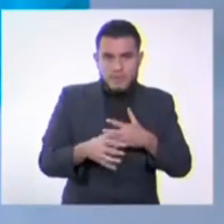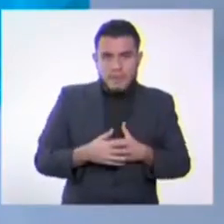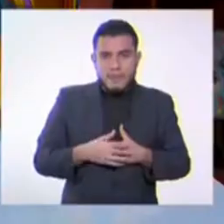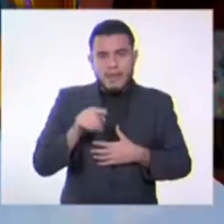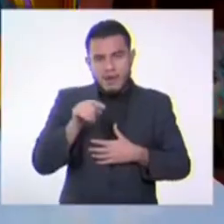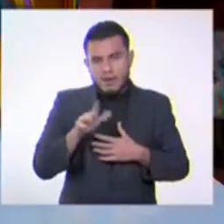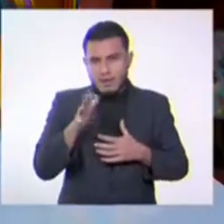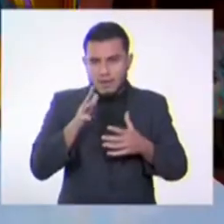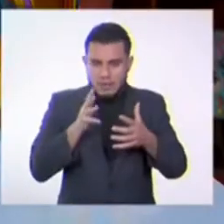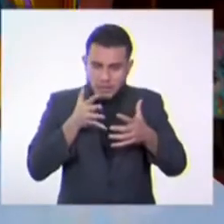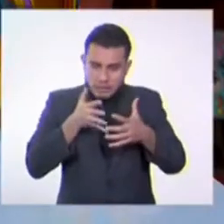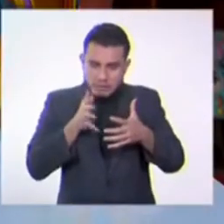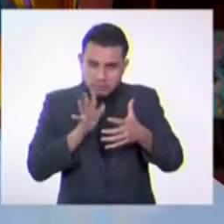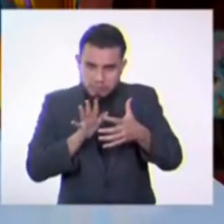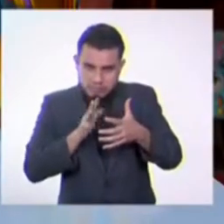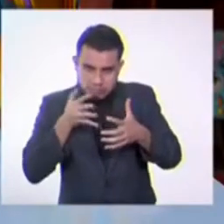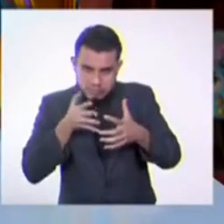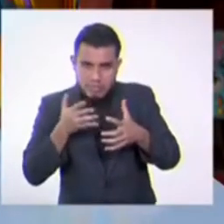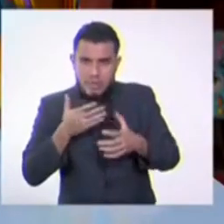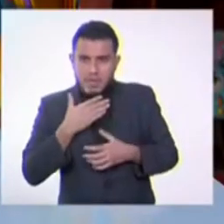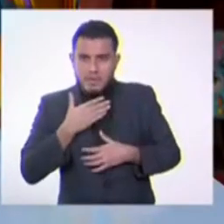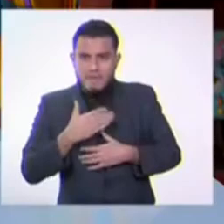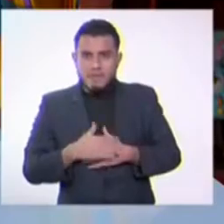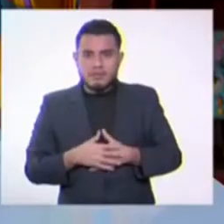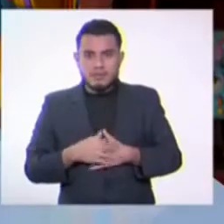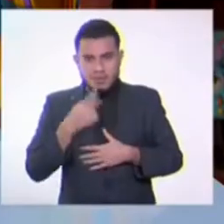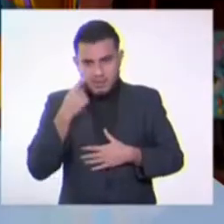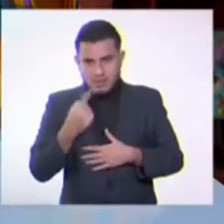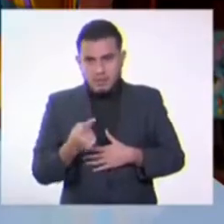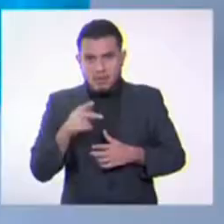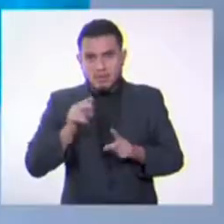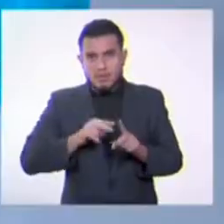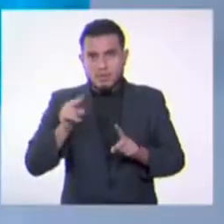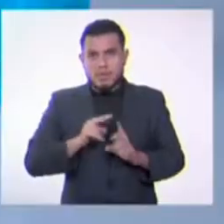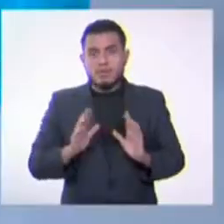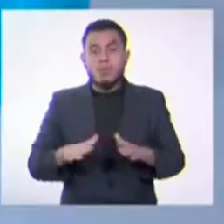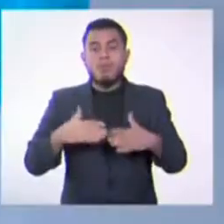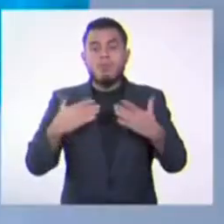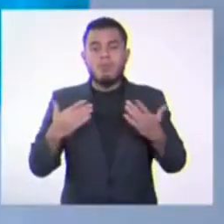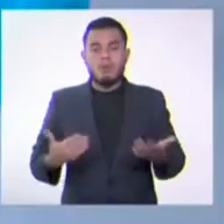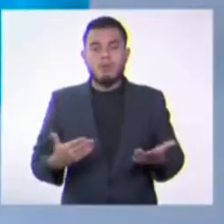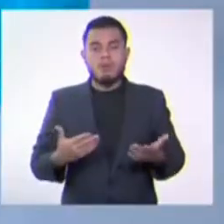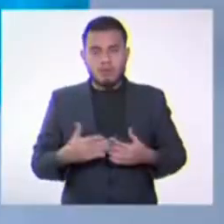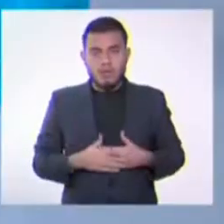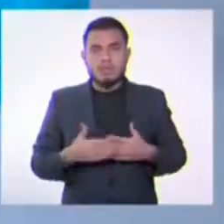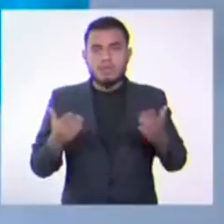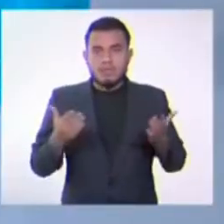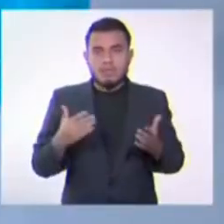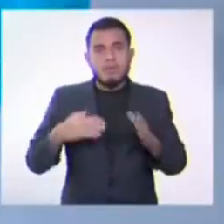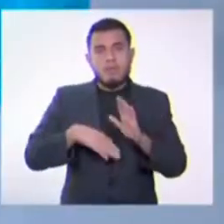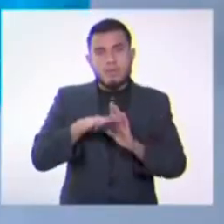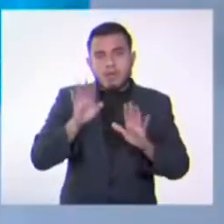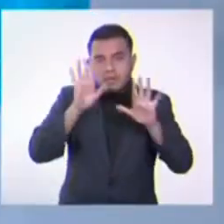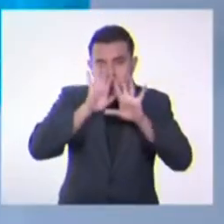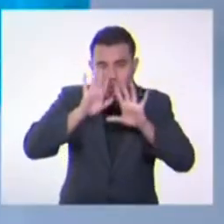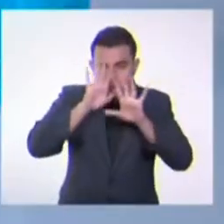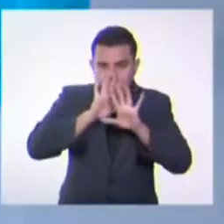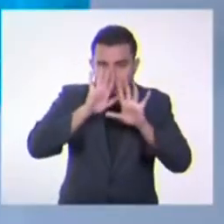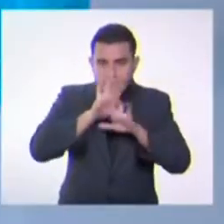ahora va siendo un poco más difícil ir observando. ¿Por qué? Porque ya se va volviendo mucho más